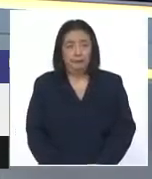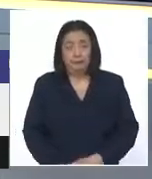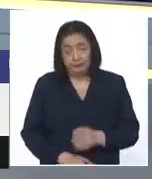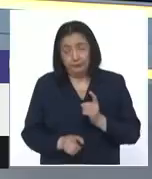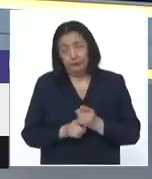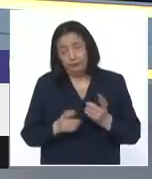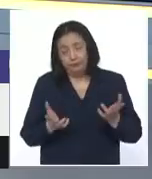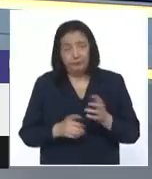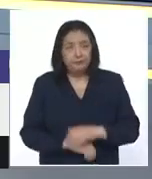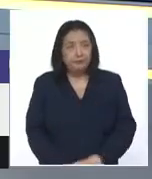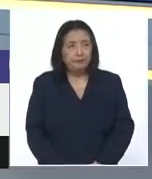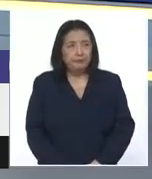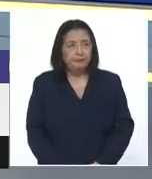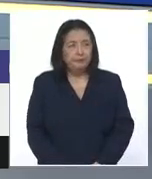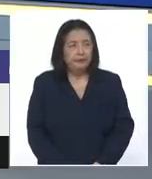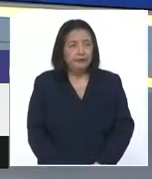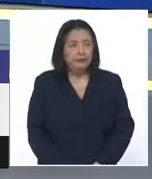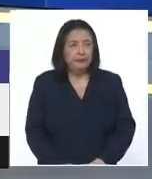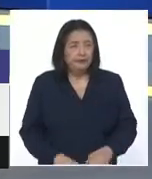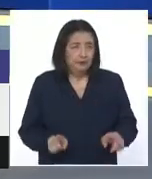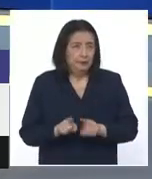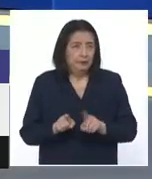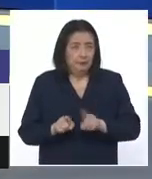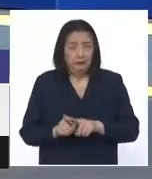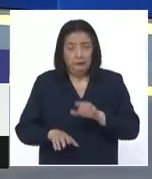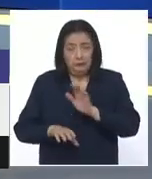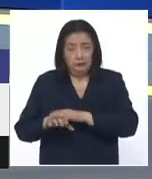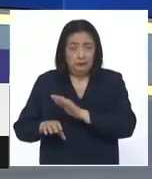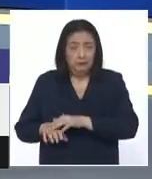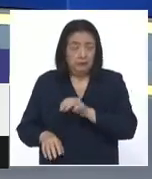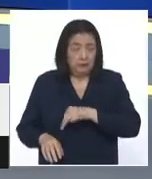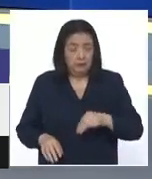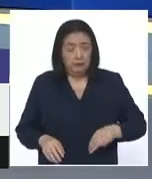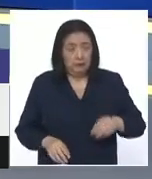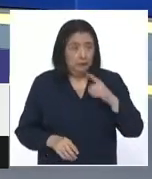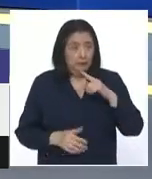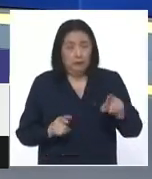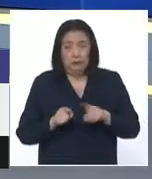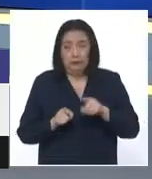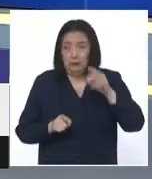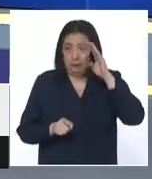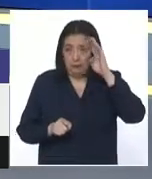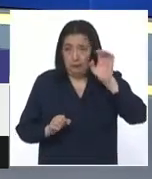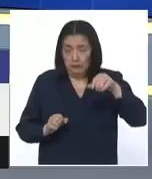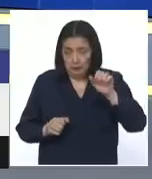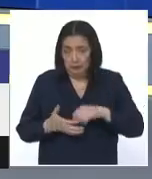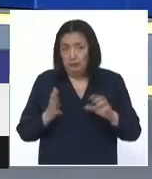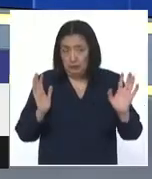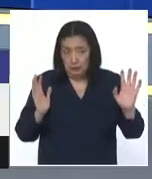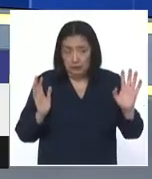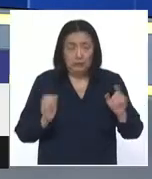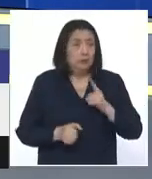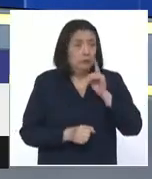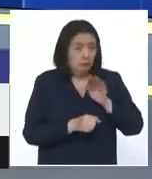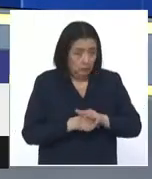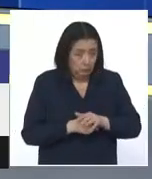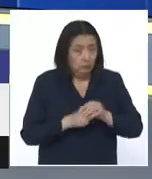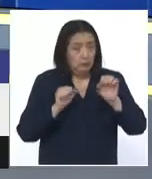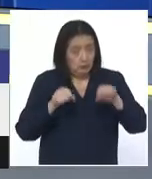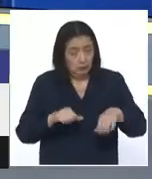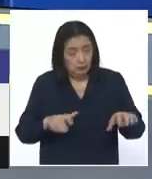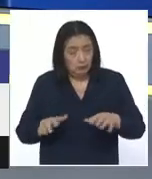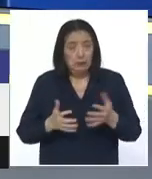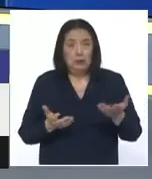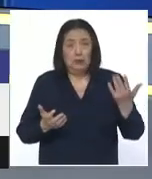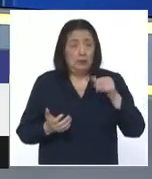Sí, bueno. Hacemos también ese llamado al Ministerio de la Mujer, sin duda, a la policía, y que cumplan con lo que les prometieron durante